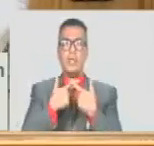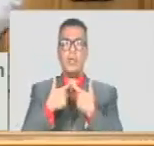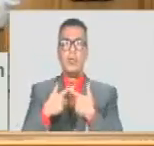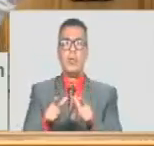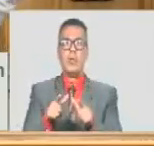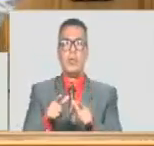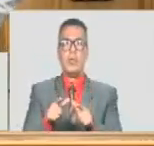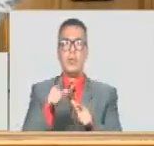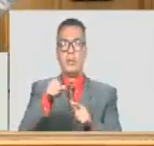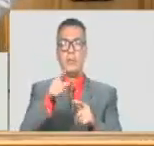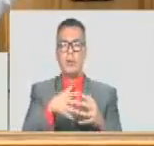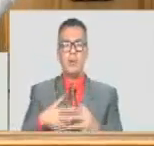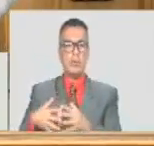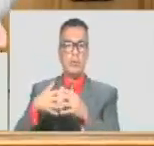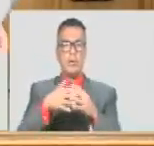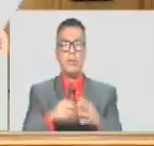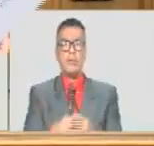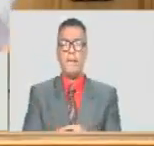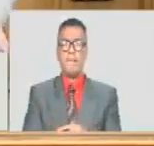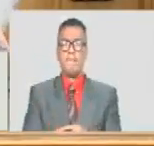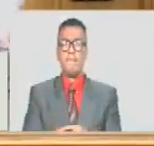independencia norteamericana.